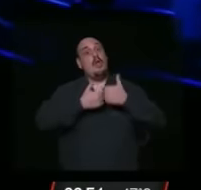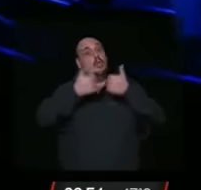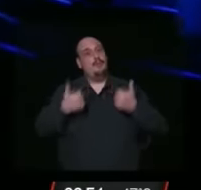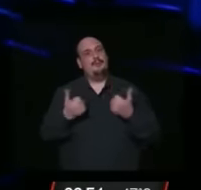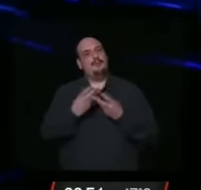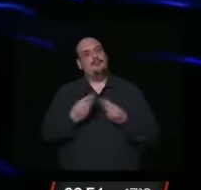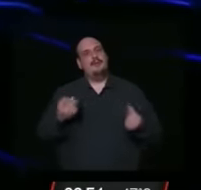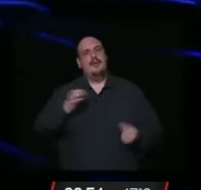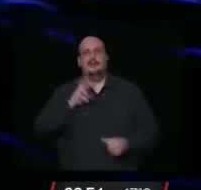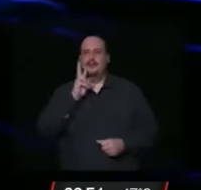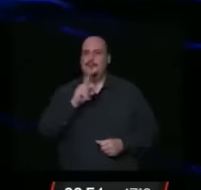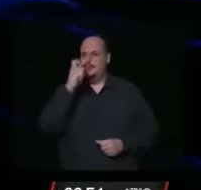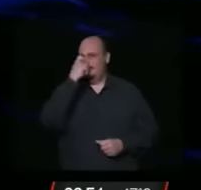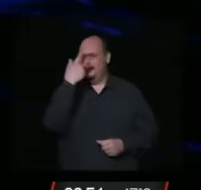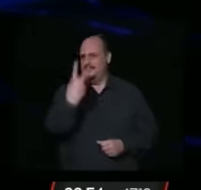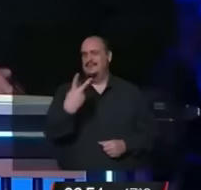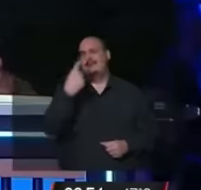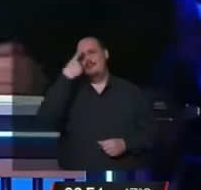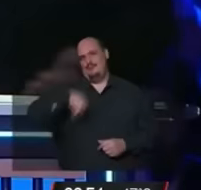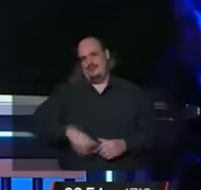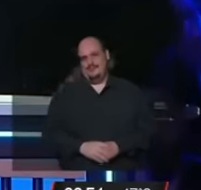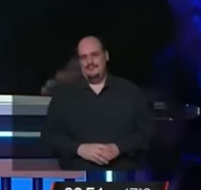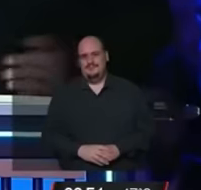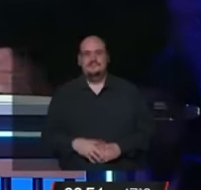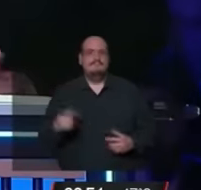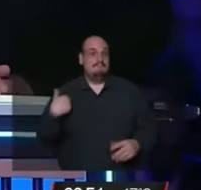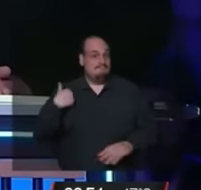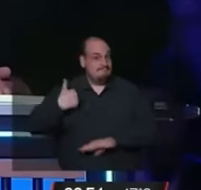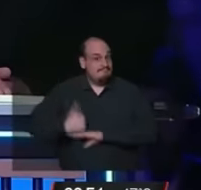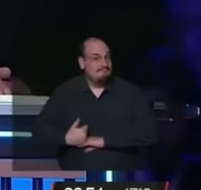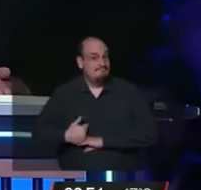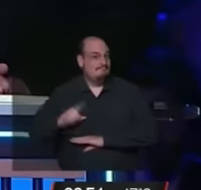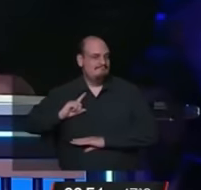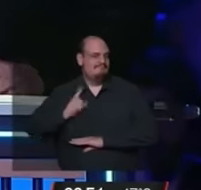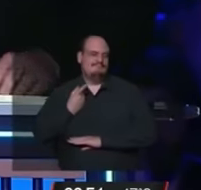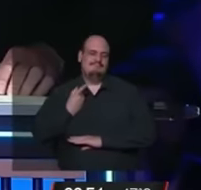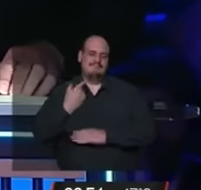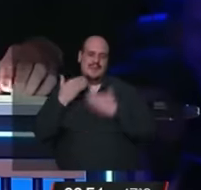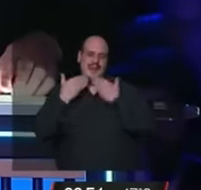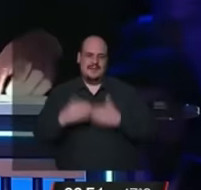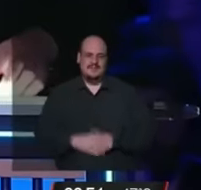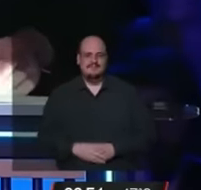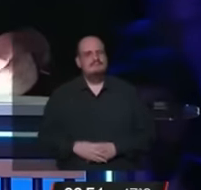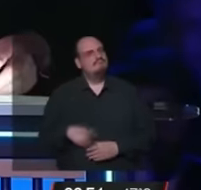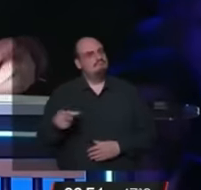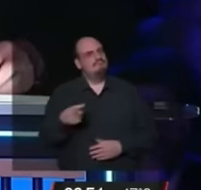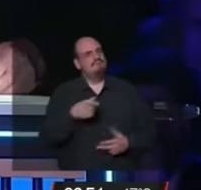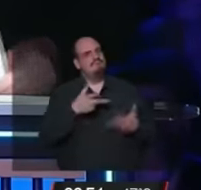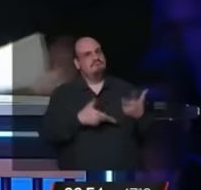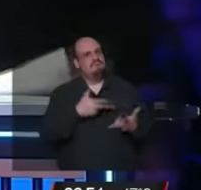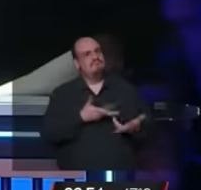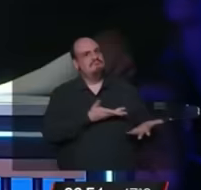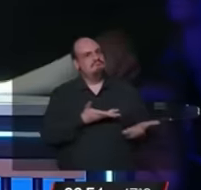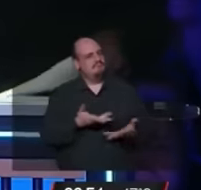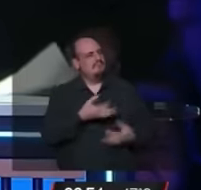presidencial 2023, segunda vuelta. Fue un honor haber participado. Muchas gracias. Comparto las palabras de